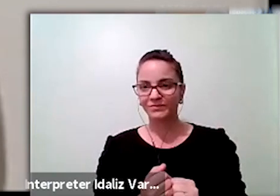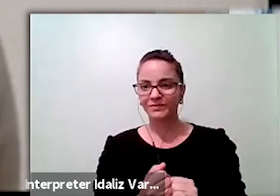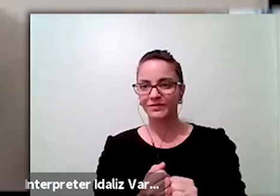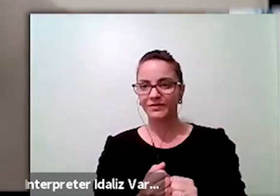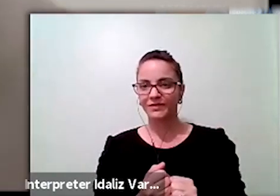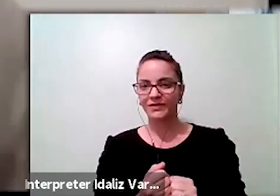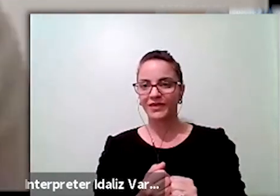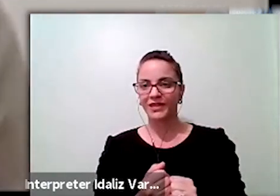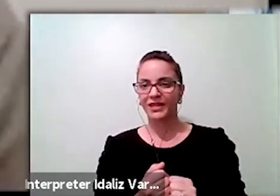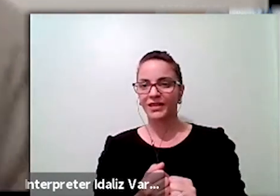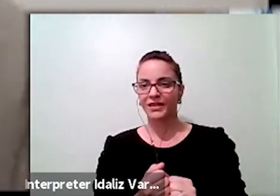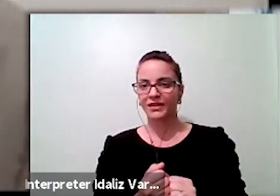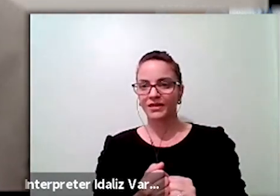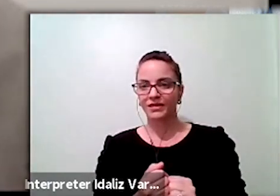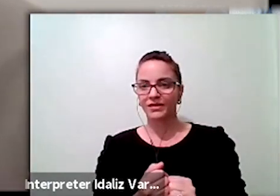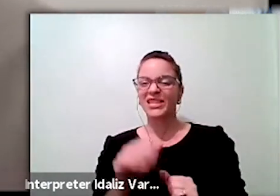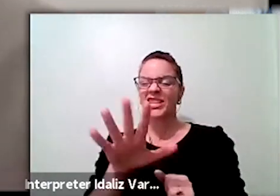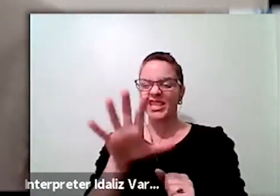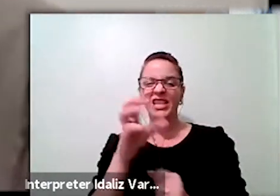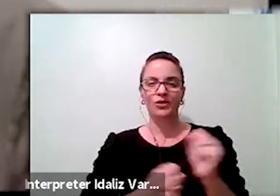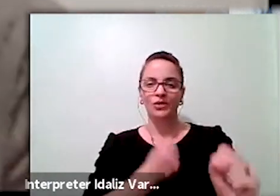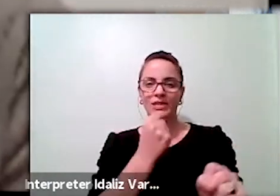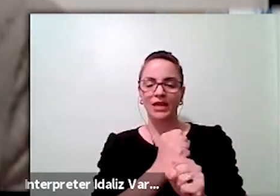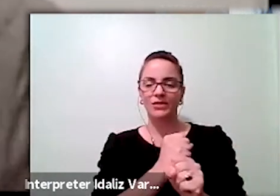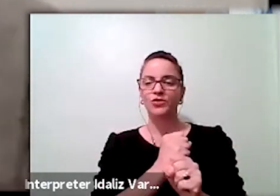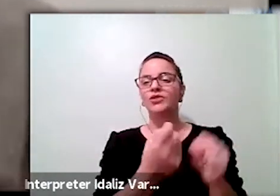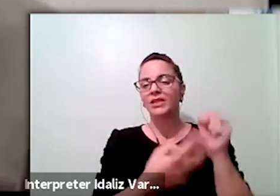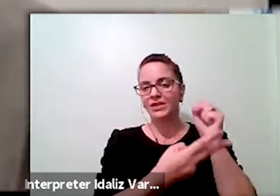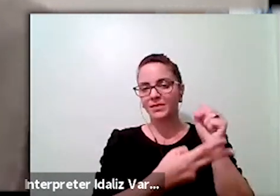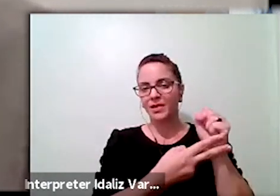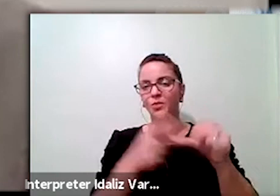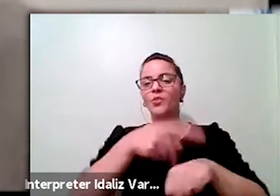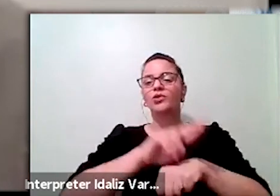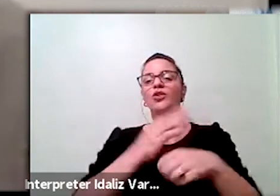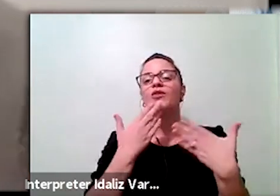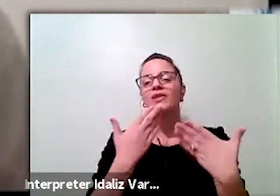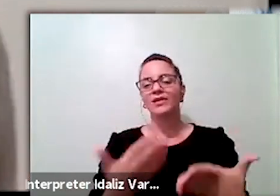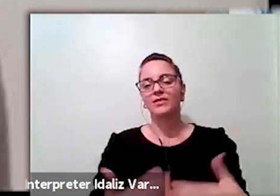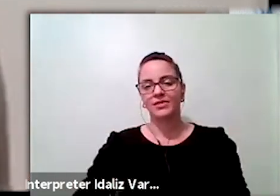mismo. 500 años de patrimonio. Muchas gracias.